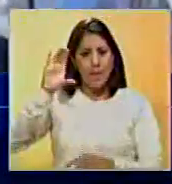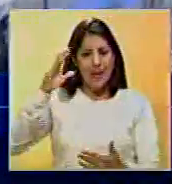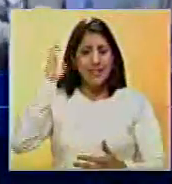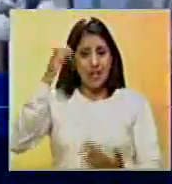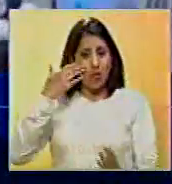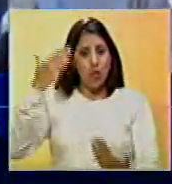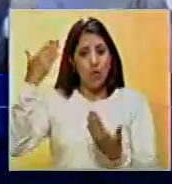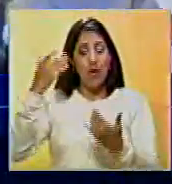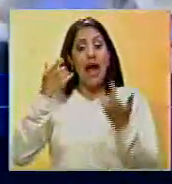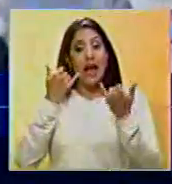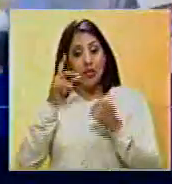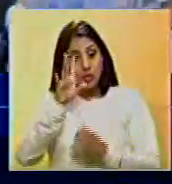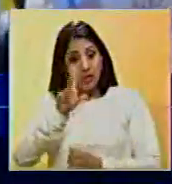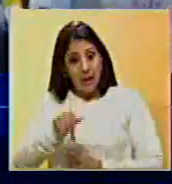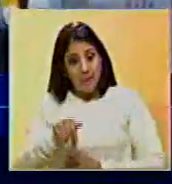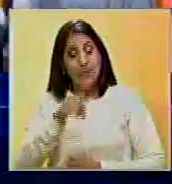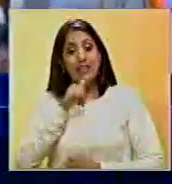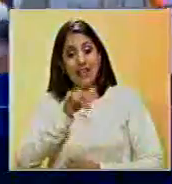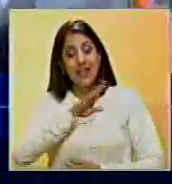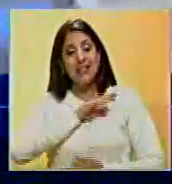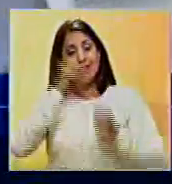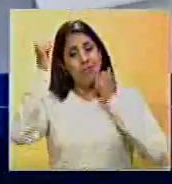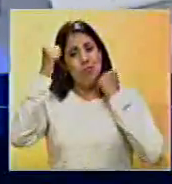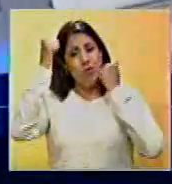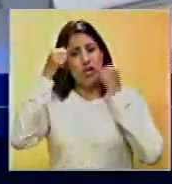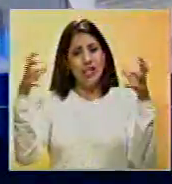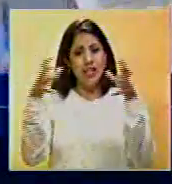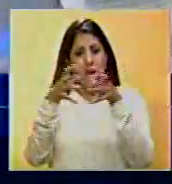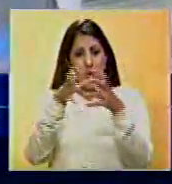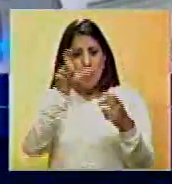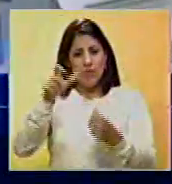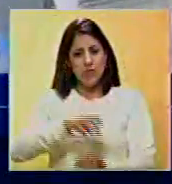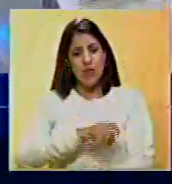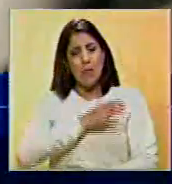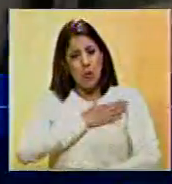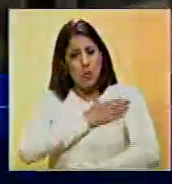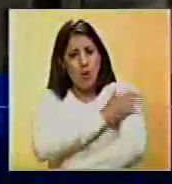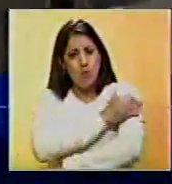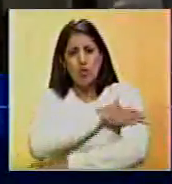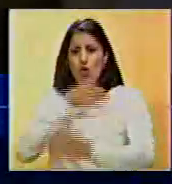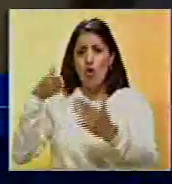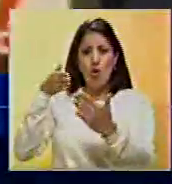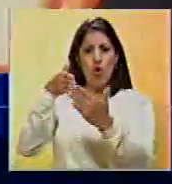europeo, donde también se han registrado protestas de grupos extremistas